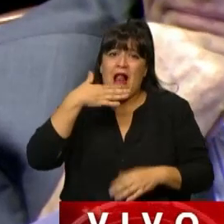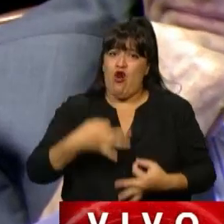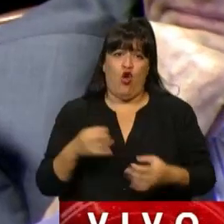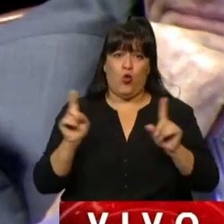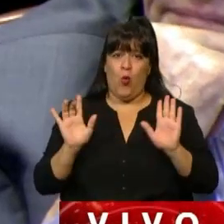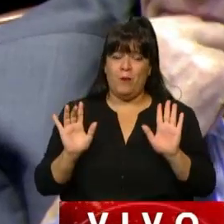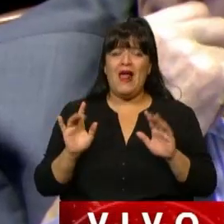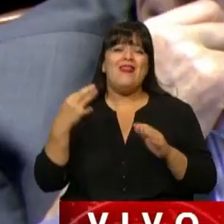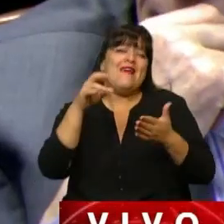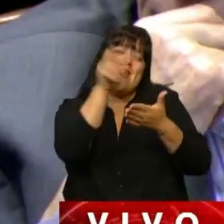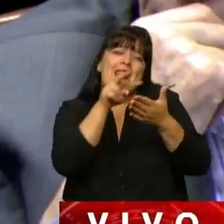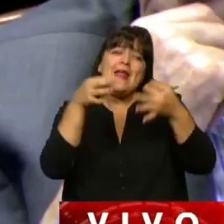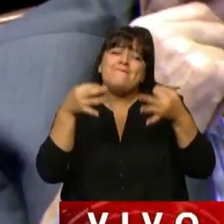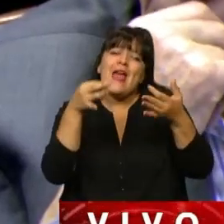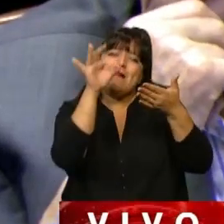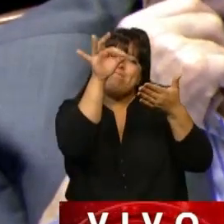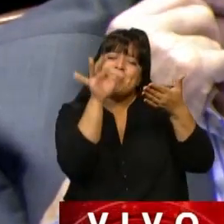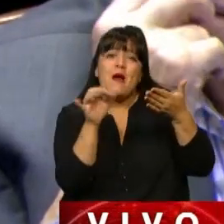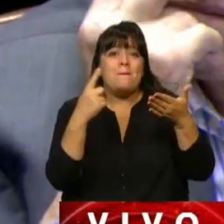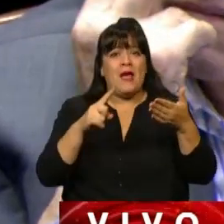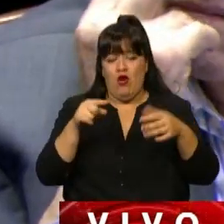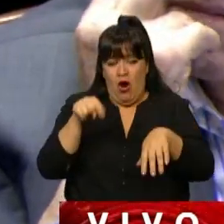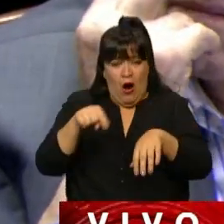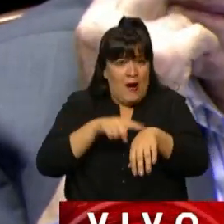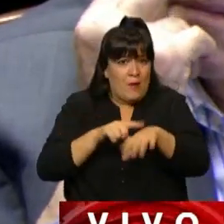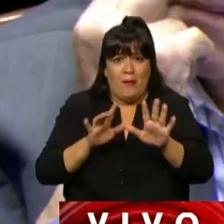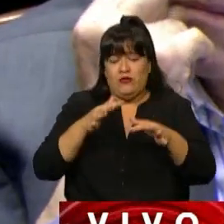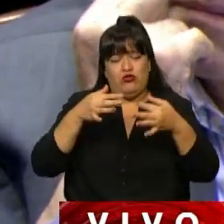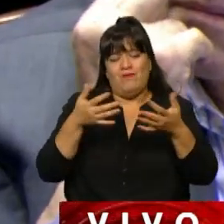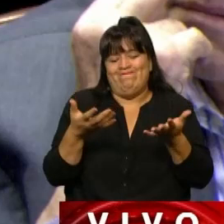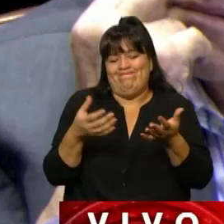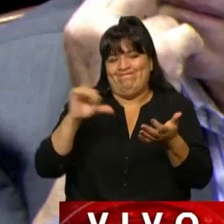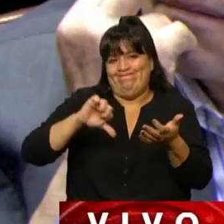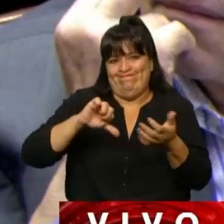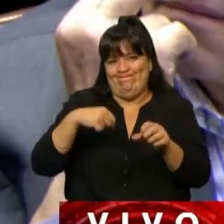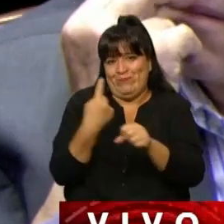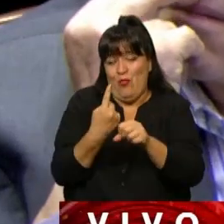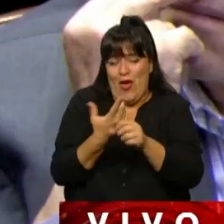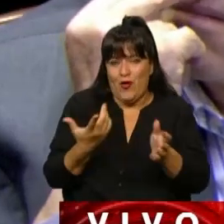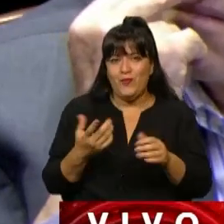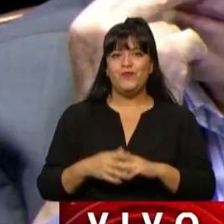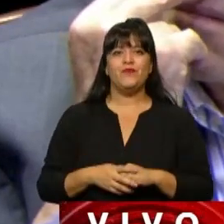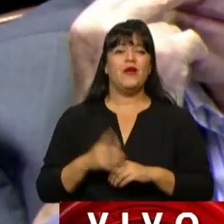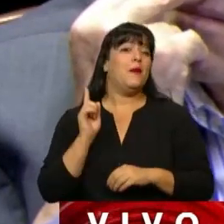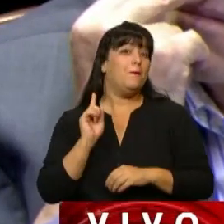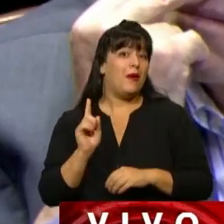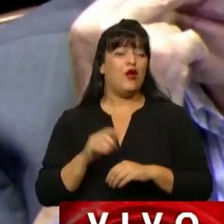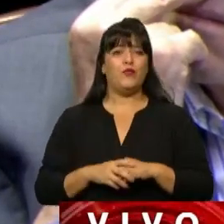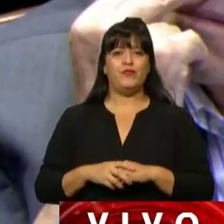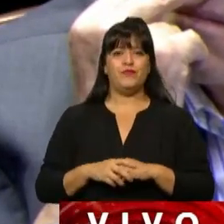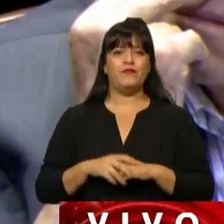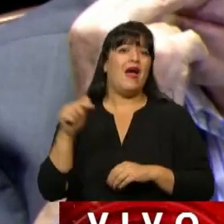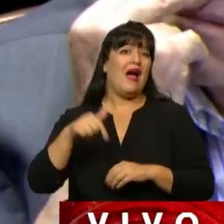Habría que leerlos en detalle, pero en mérito al tiempo no lo voy a hacer. En consecuencia, lo que